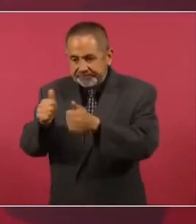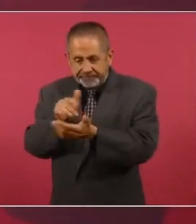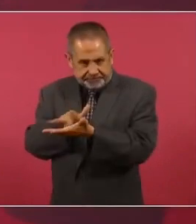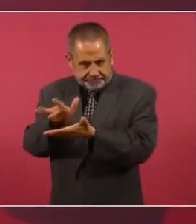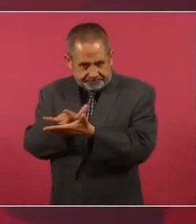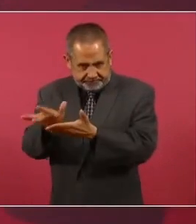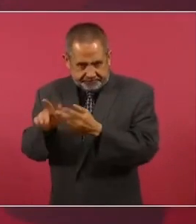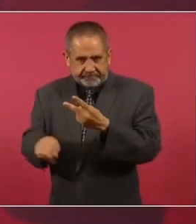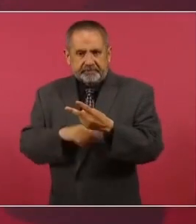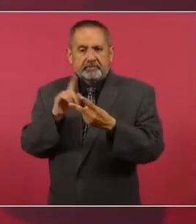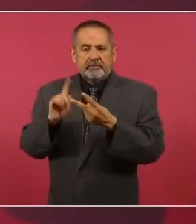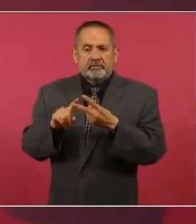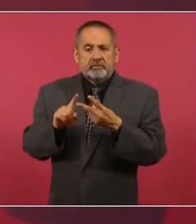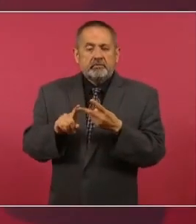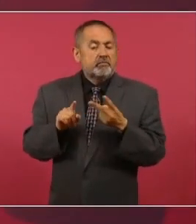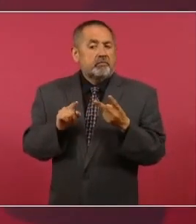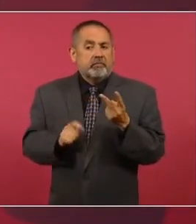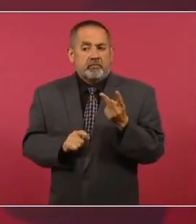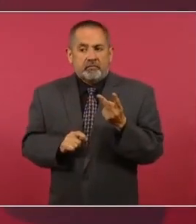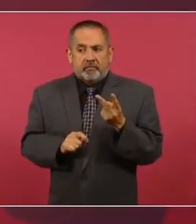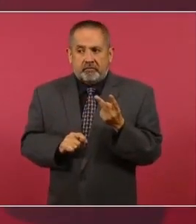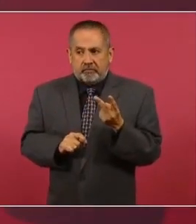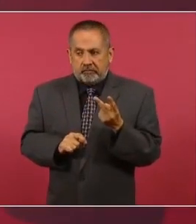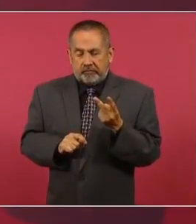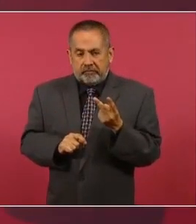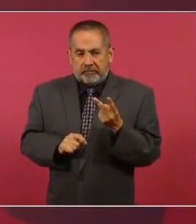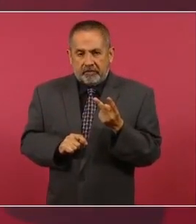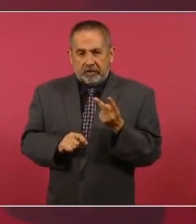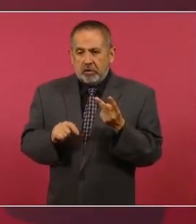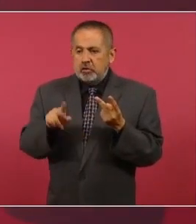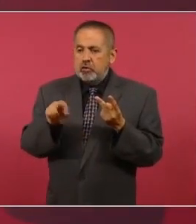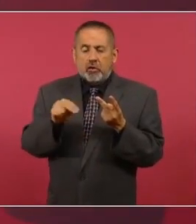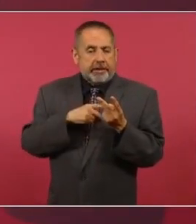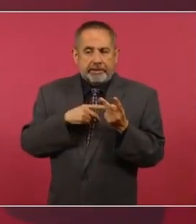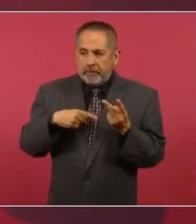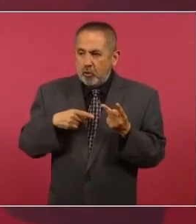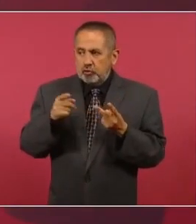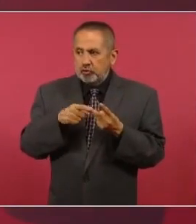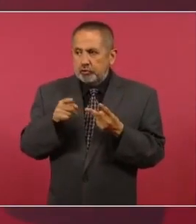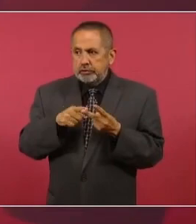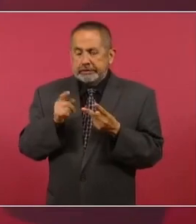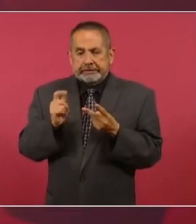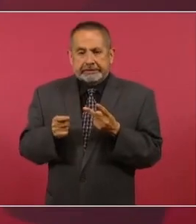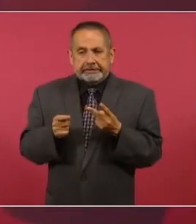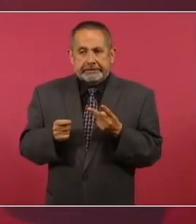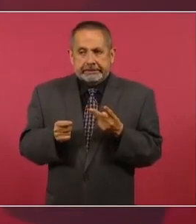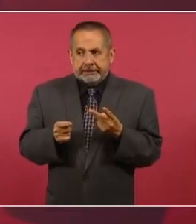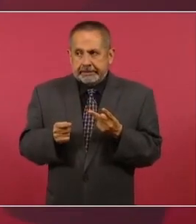Segundo, que no permitamos